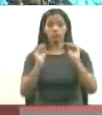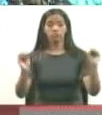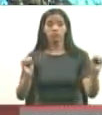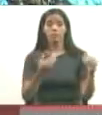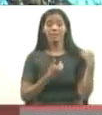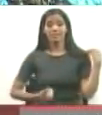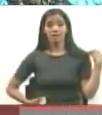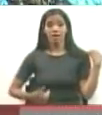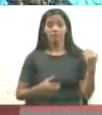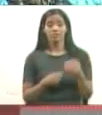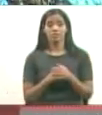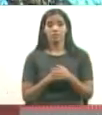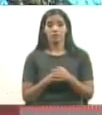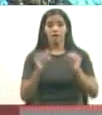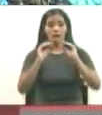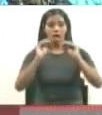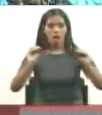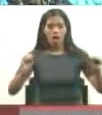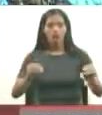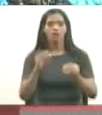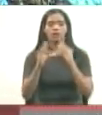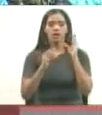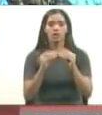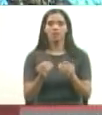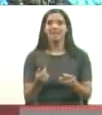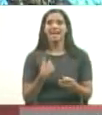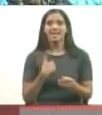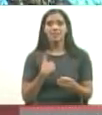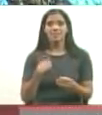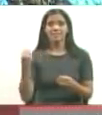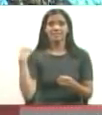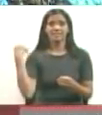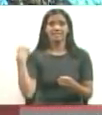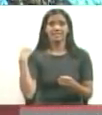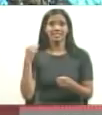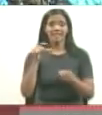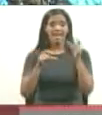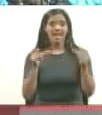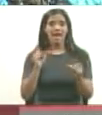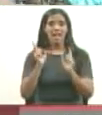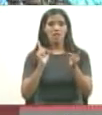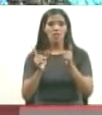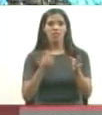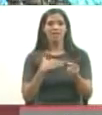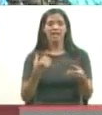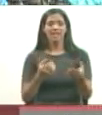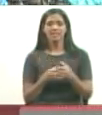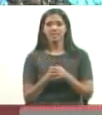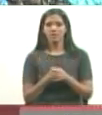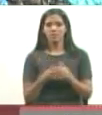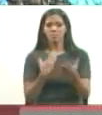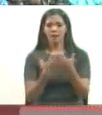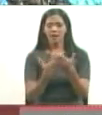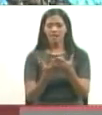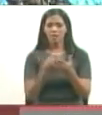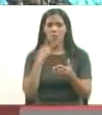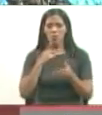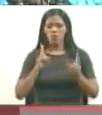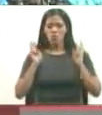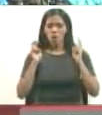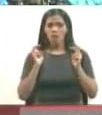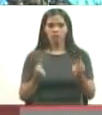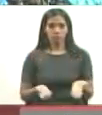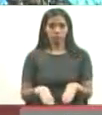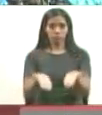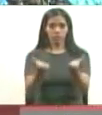creo que llama al diálogo. A mí me llaman, bueno, esta gente por ahí andan algunos que quieren hacer un partido nuevo. Déjele pues,